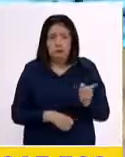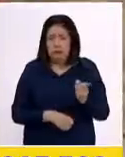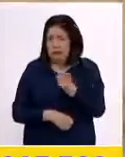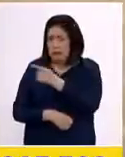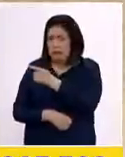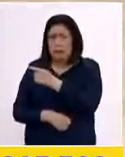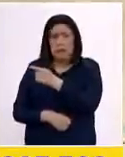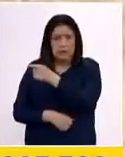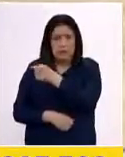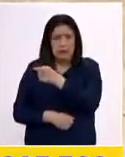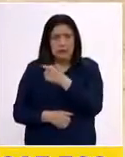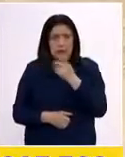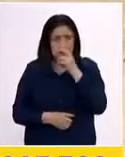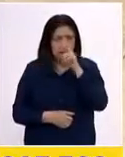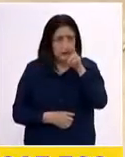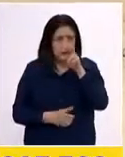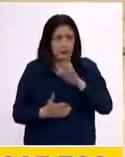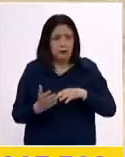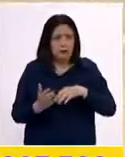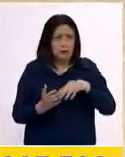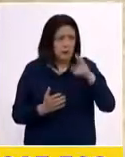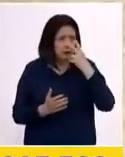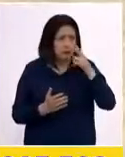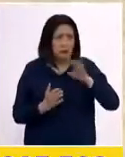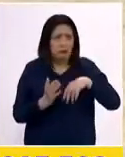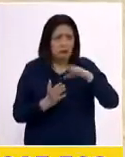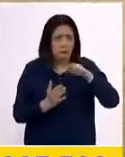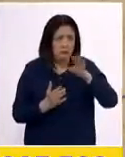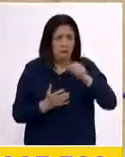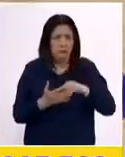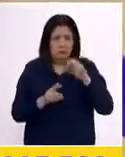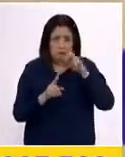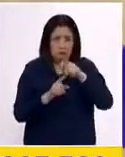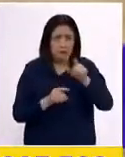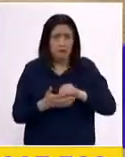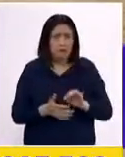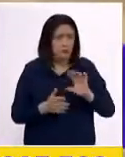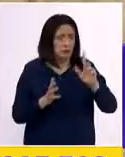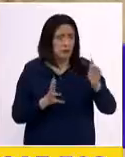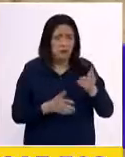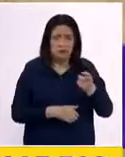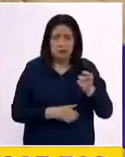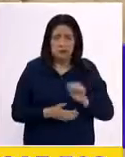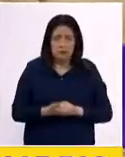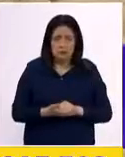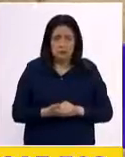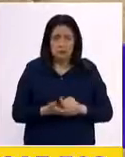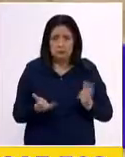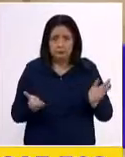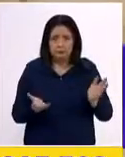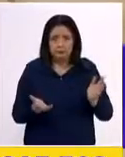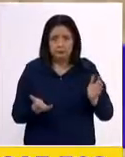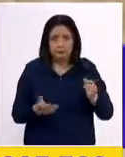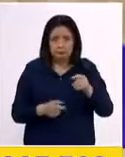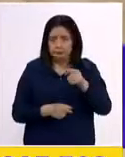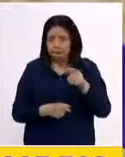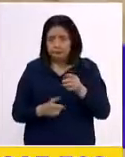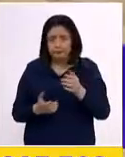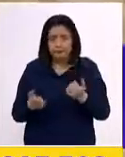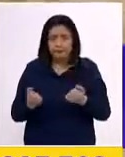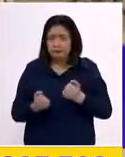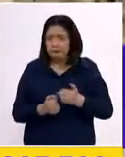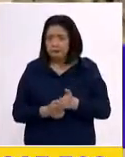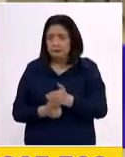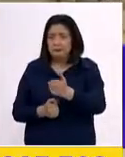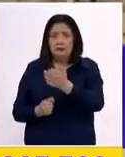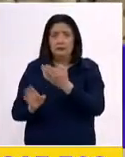de allá. Donde están las pinturas, una zona visible, y los ladrones han tenido que salir por la puerta de